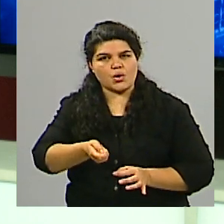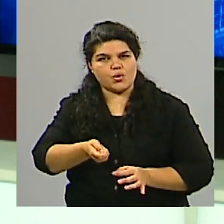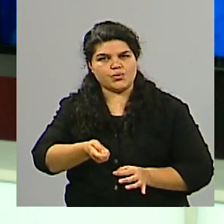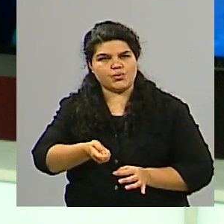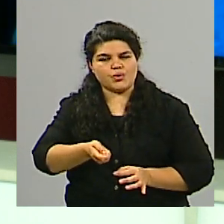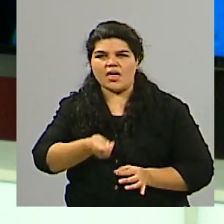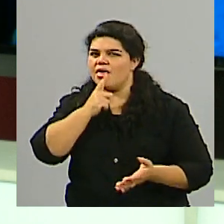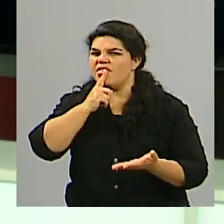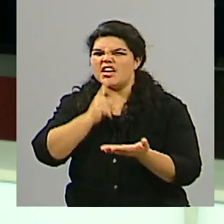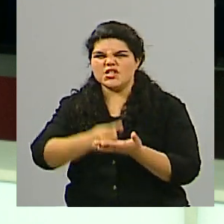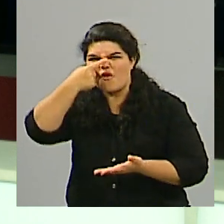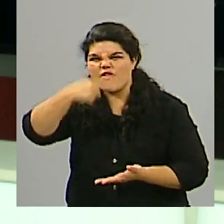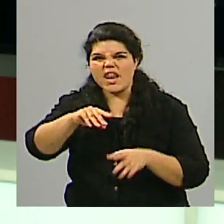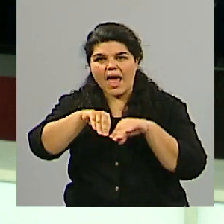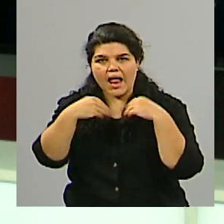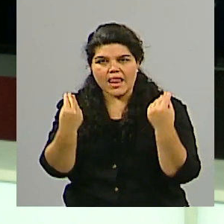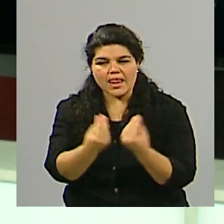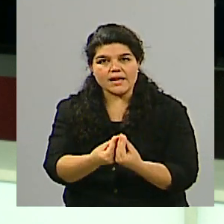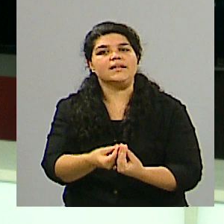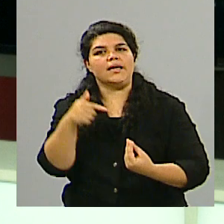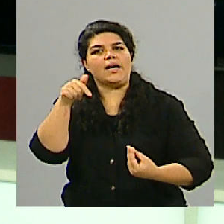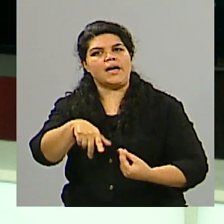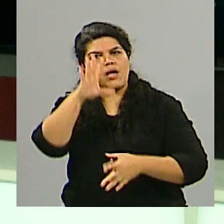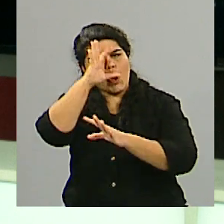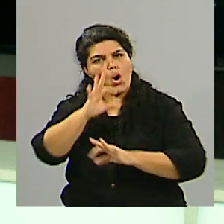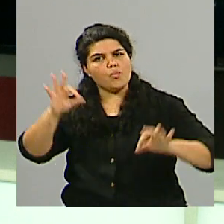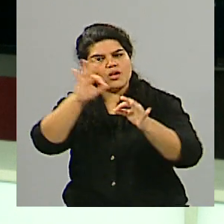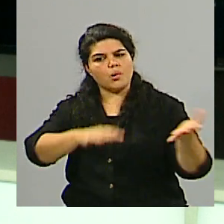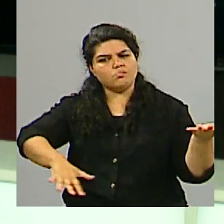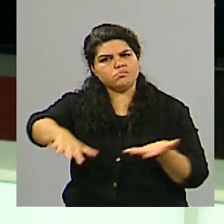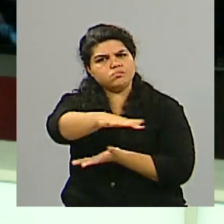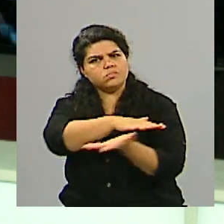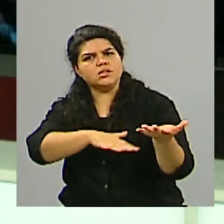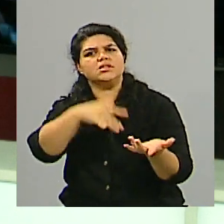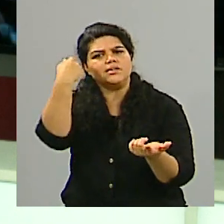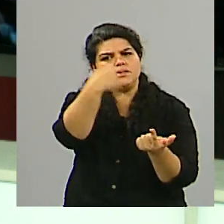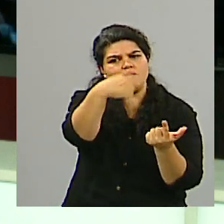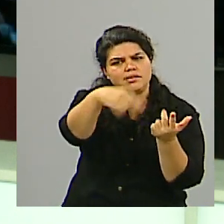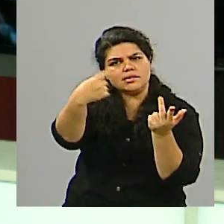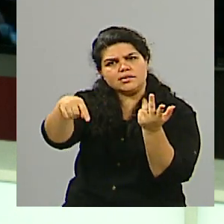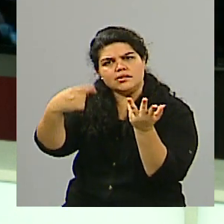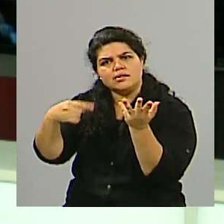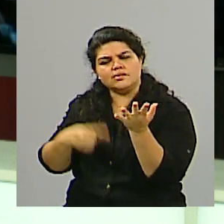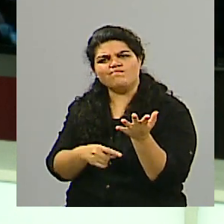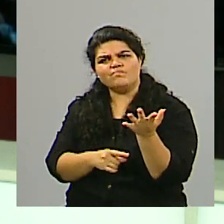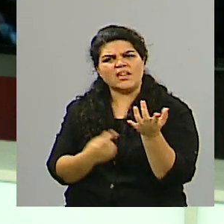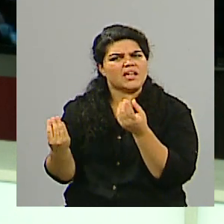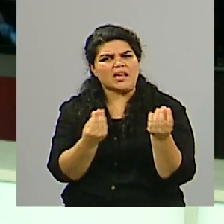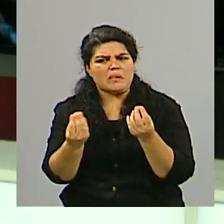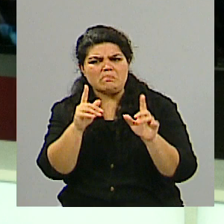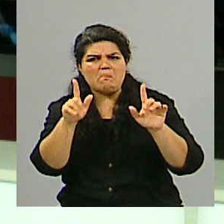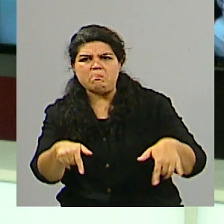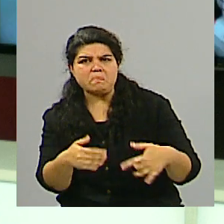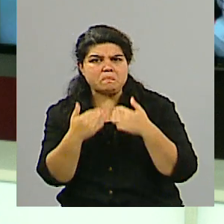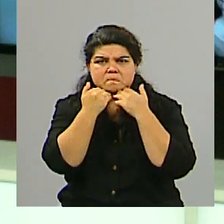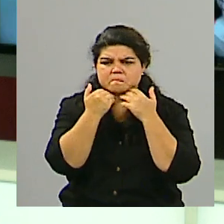realidad, que dejan atenuantes sobre todo en la construcción de la opinión pública y que muchas veces cuesta mucho entender qué es lo que pasó. Vamos a